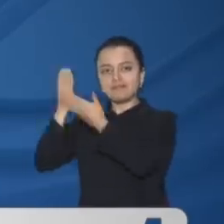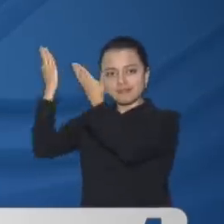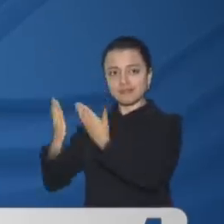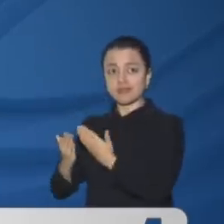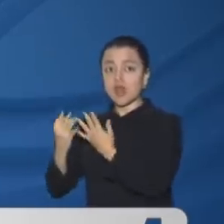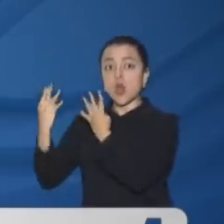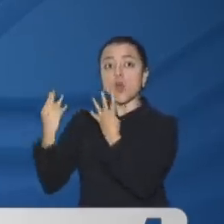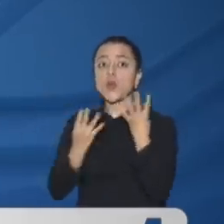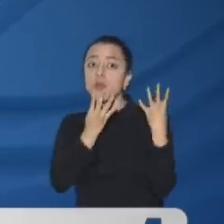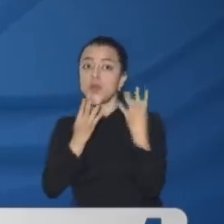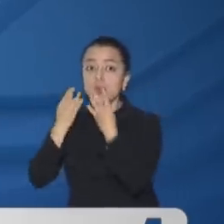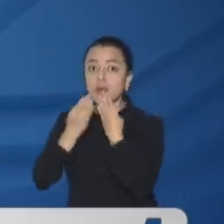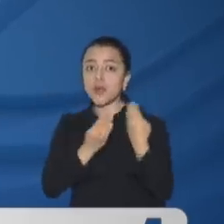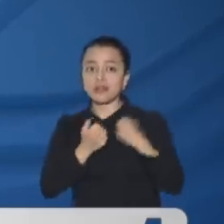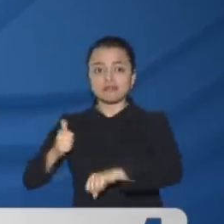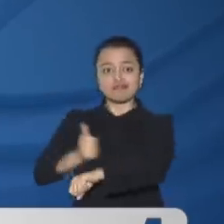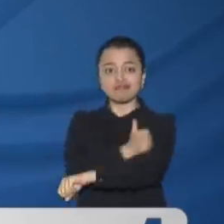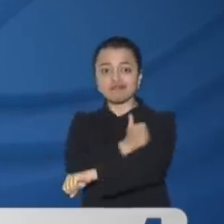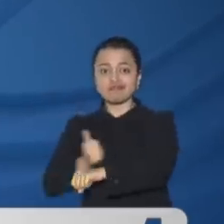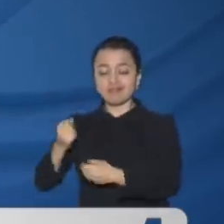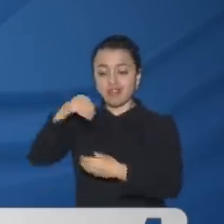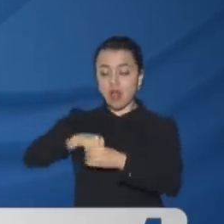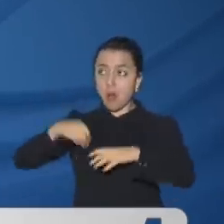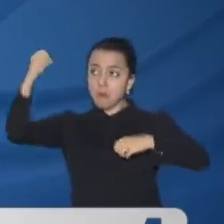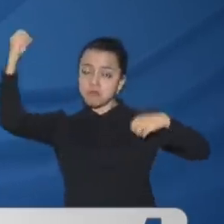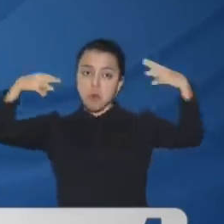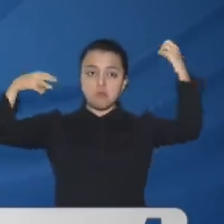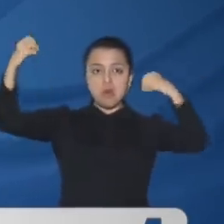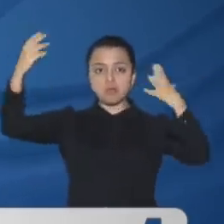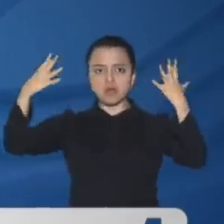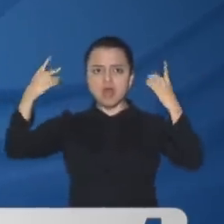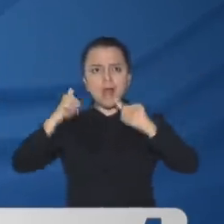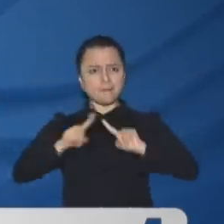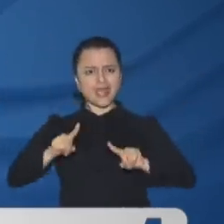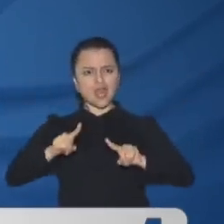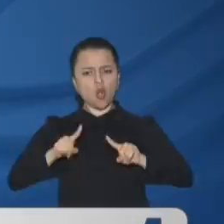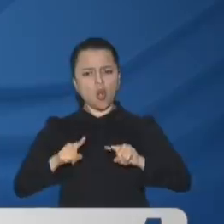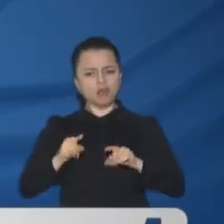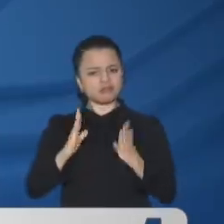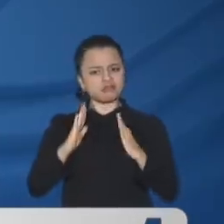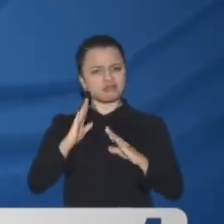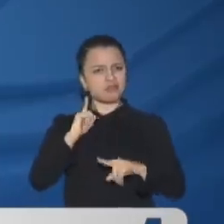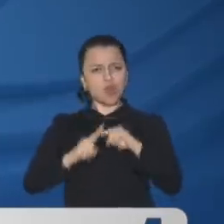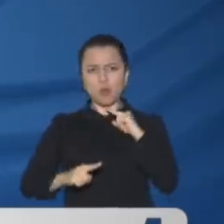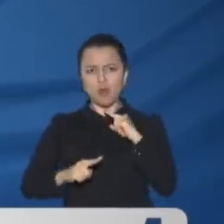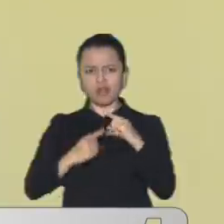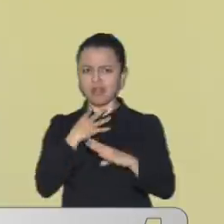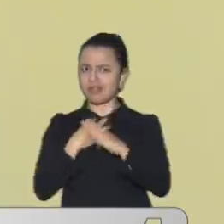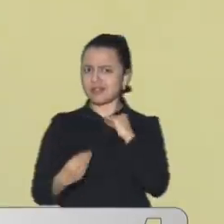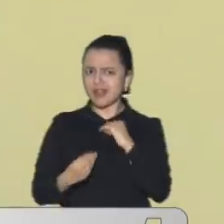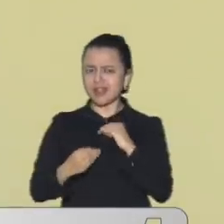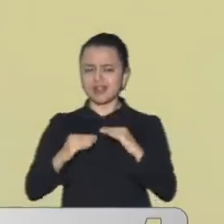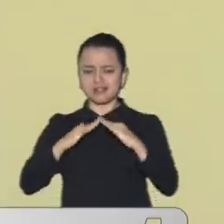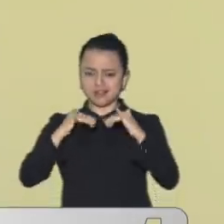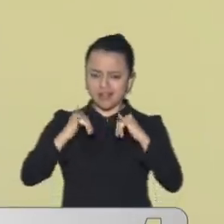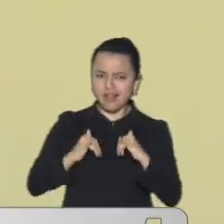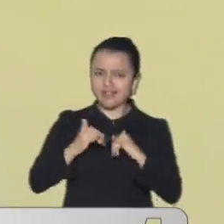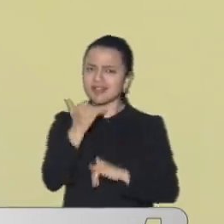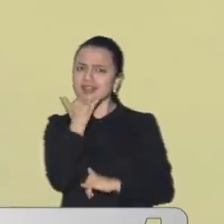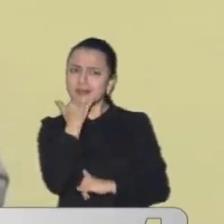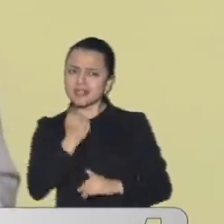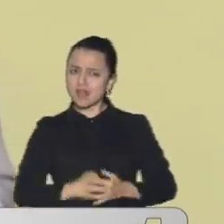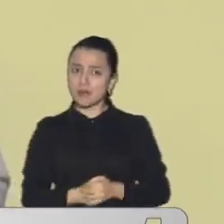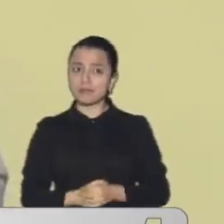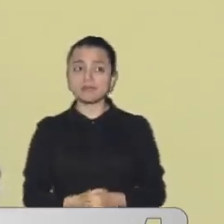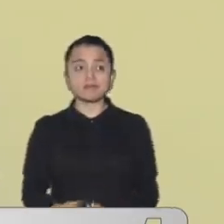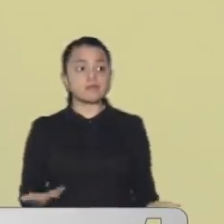cumpleaños en una taberna en medio del toque de queda y las restricciones por pandemia. Totalmente indignante para los ciudadanos de